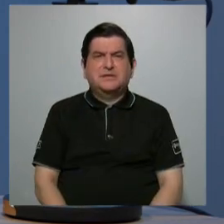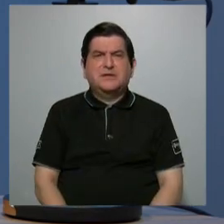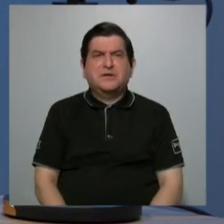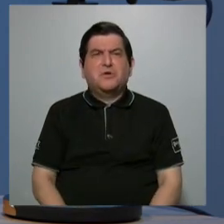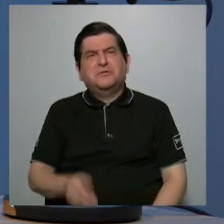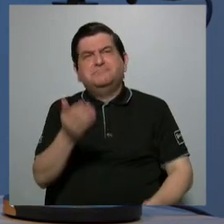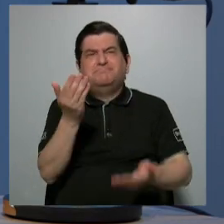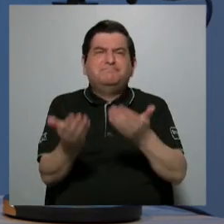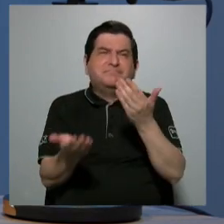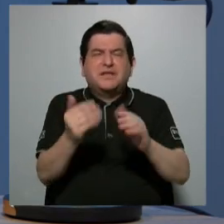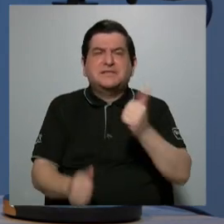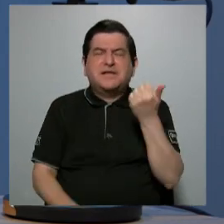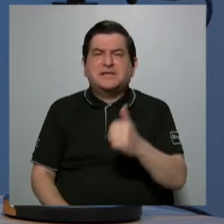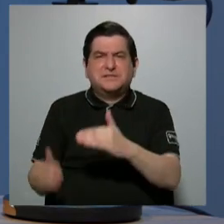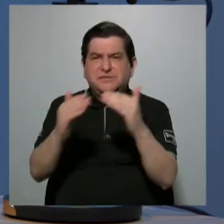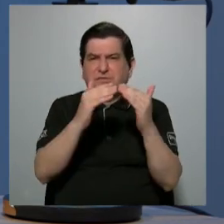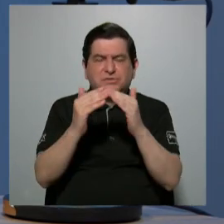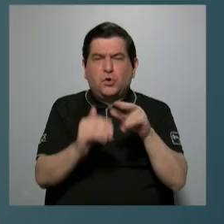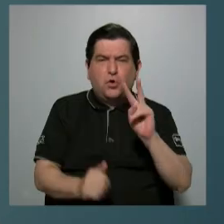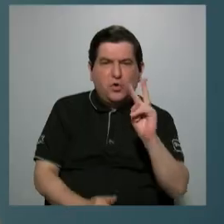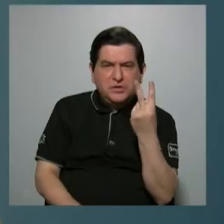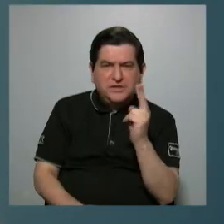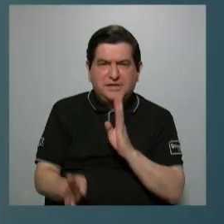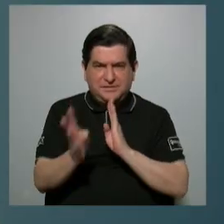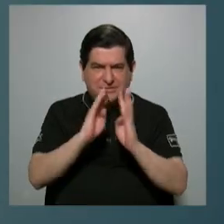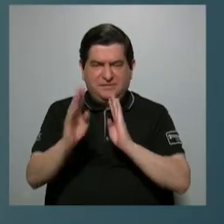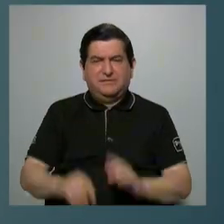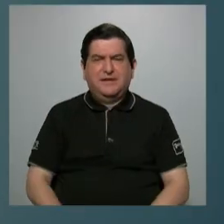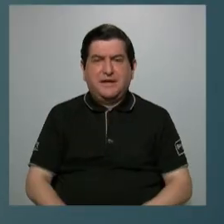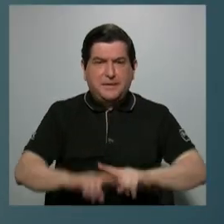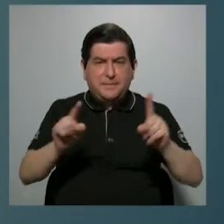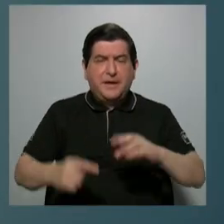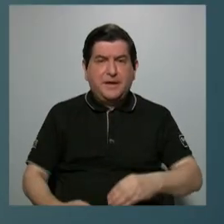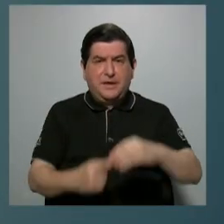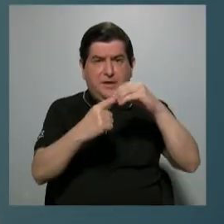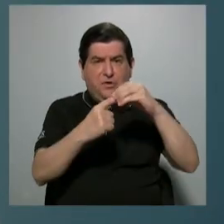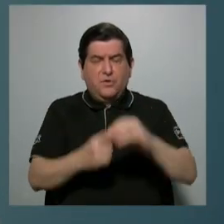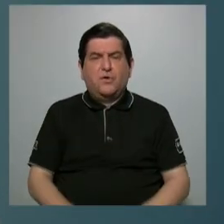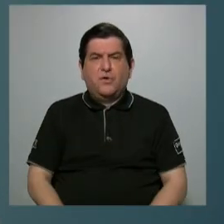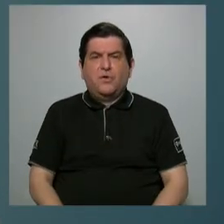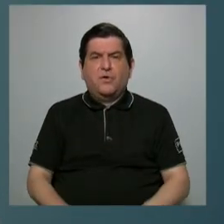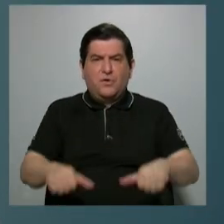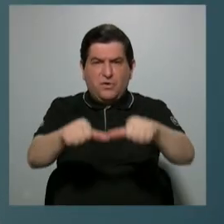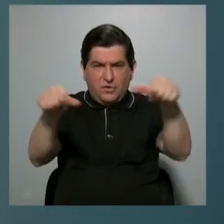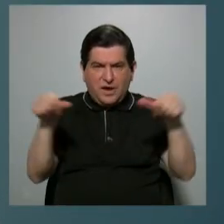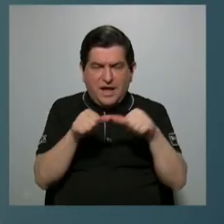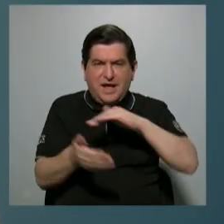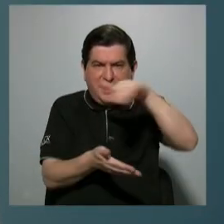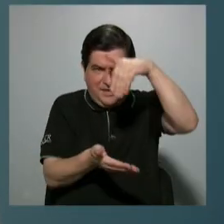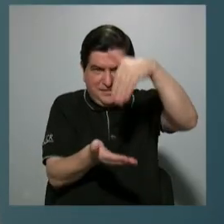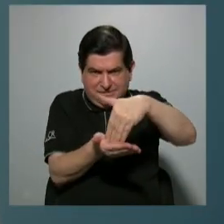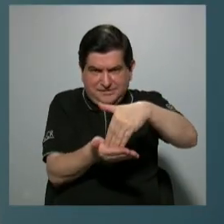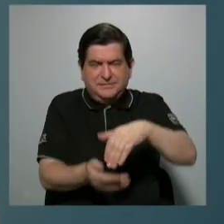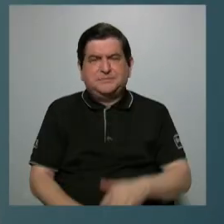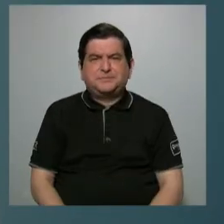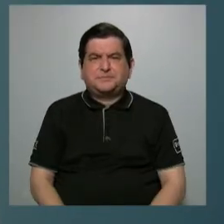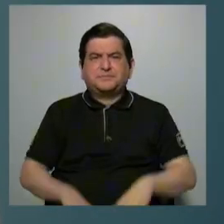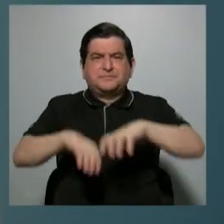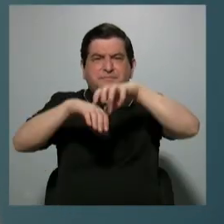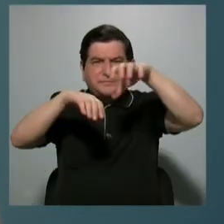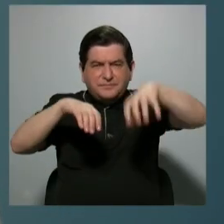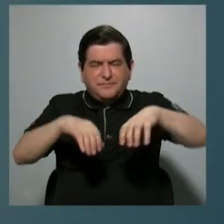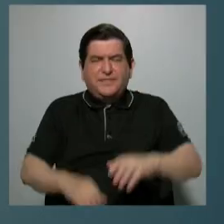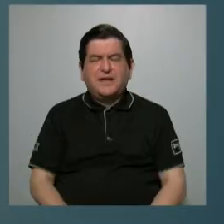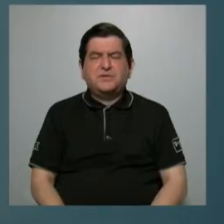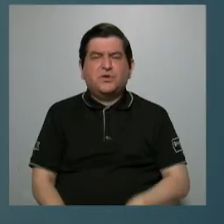tal vez otras ciudades secundarias que pudiéramos conversar, pero mayormente aquí en la región central, sobre todo los cantones cabecera de